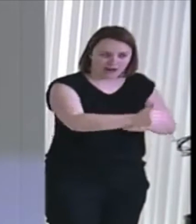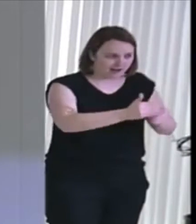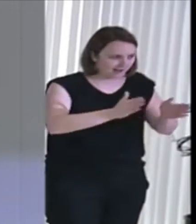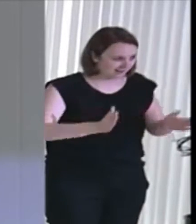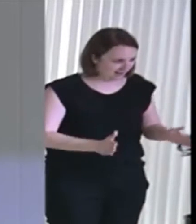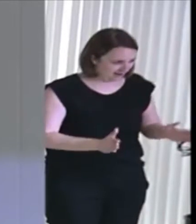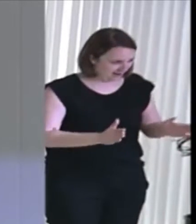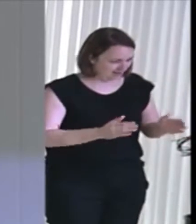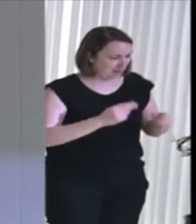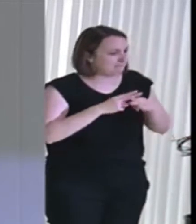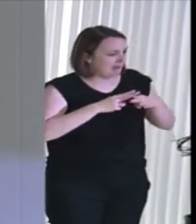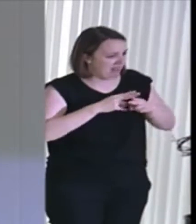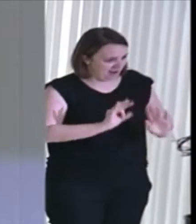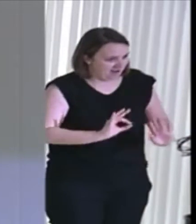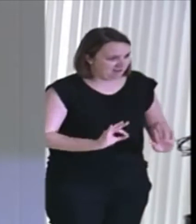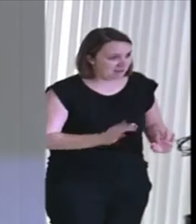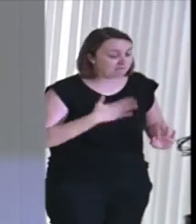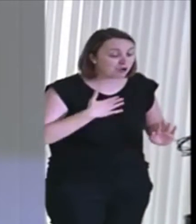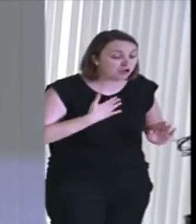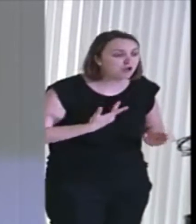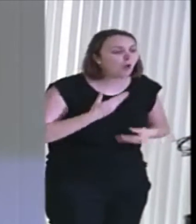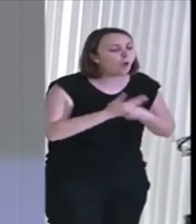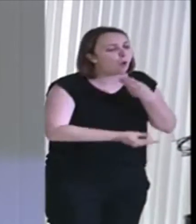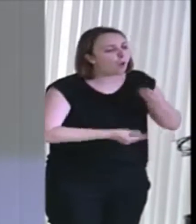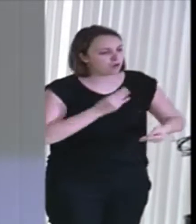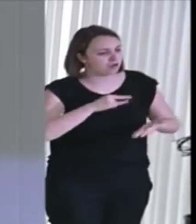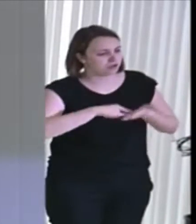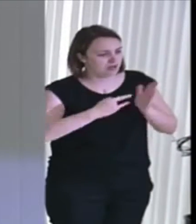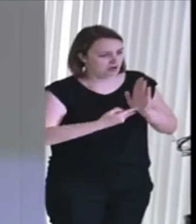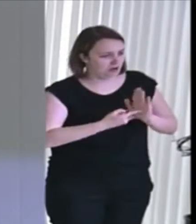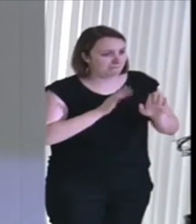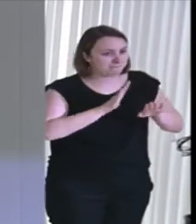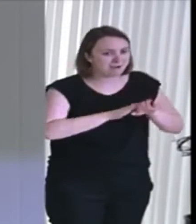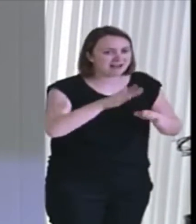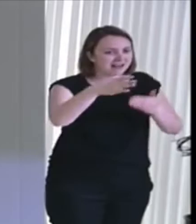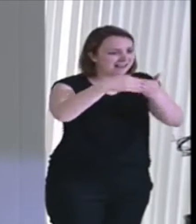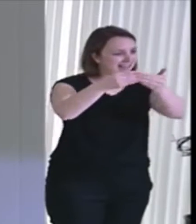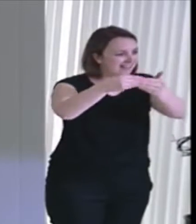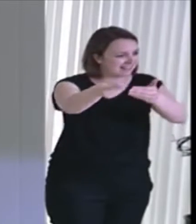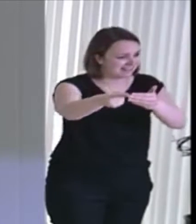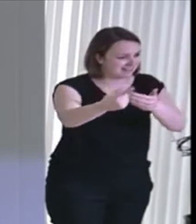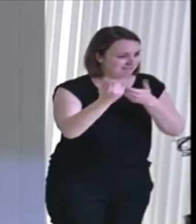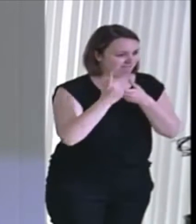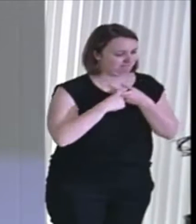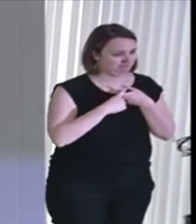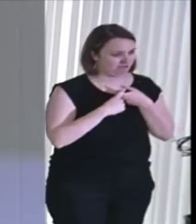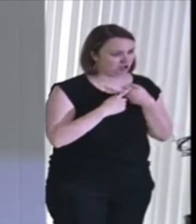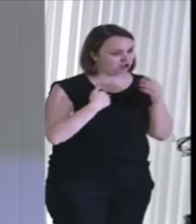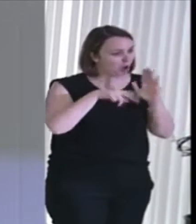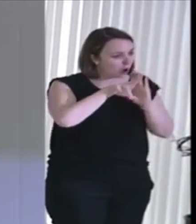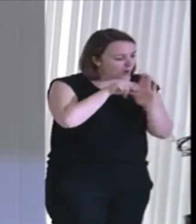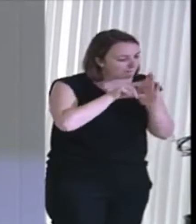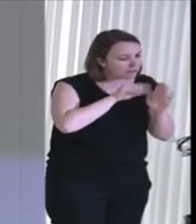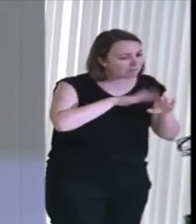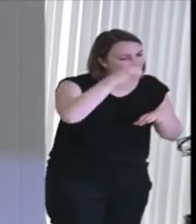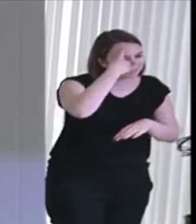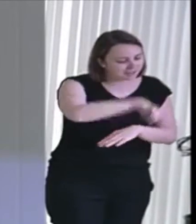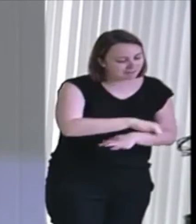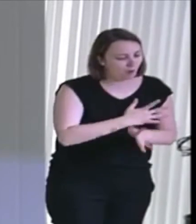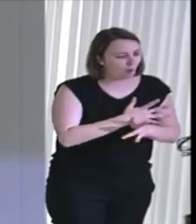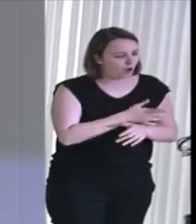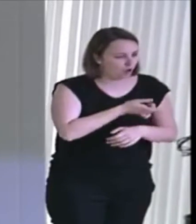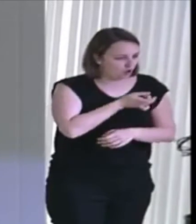uno de madera, pero utilizo la tecnología como medio para llegar a mis clientes. Hago vídeos para que sepan cómo